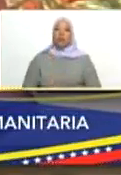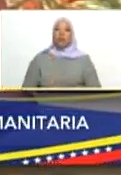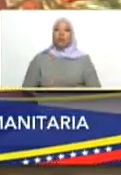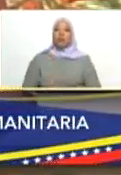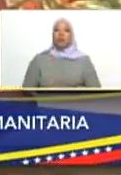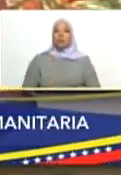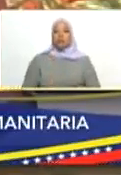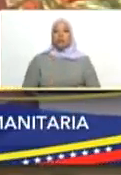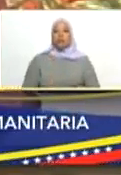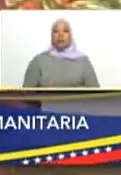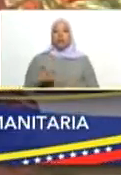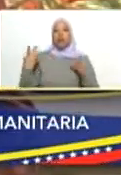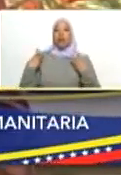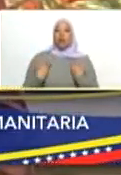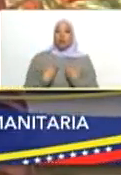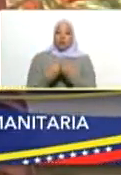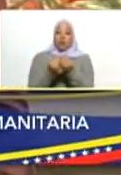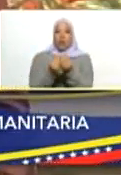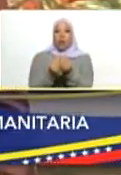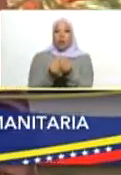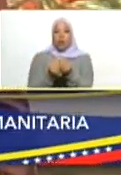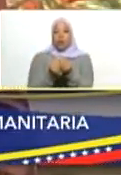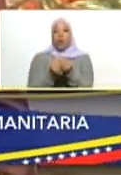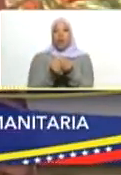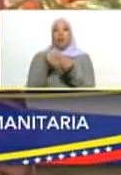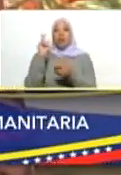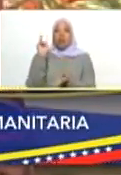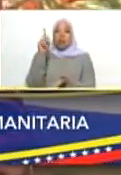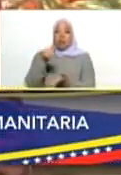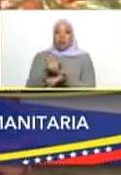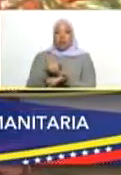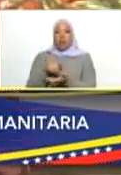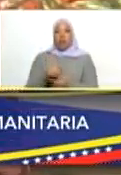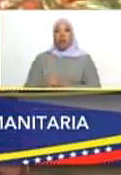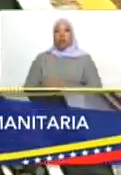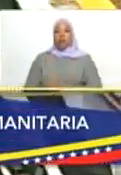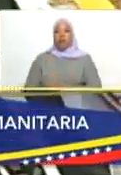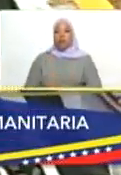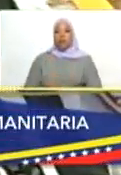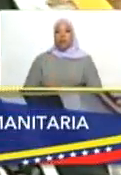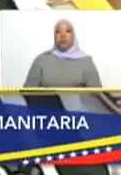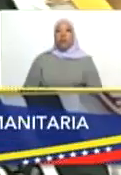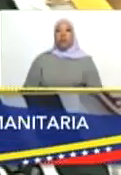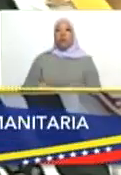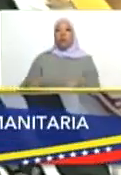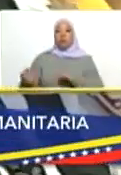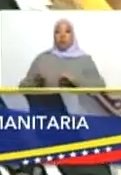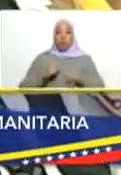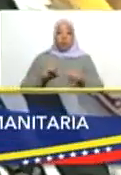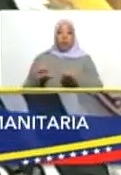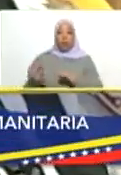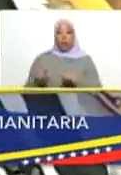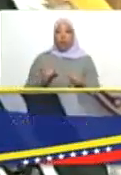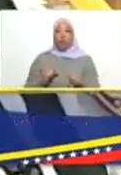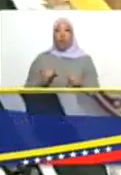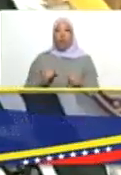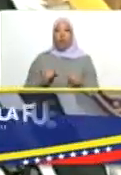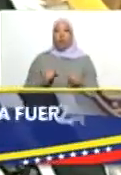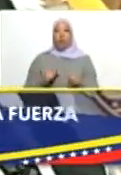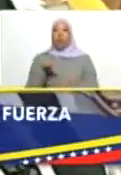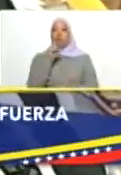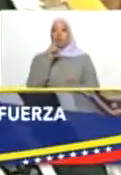Señor canciller, compañero Iván Gil, presente. Es uno de los terremotos, canciller.